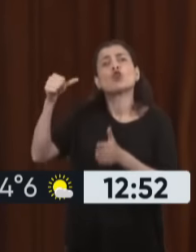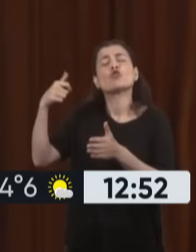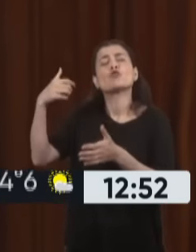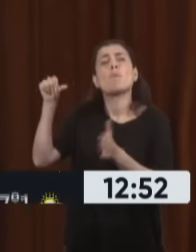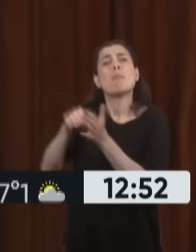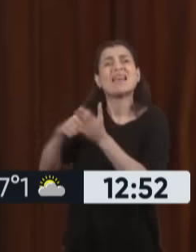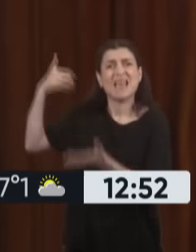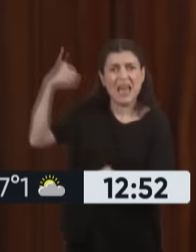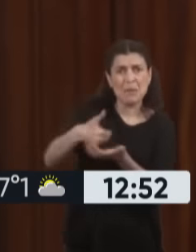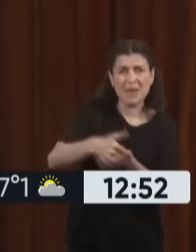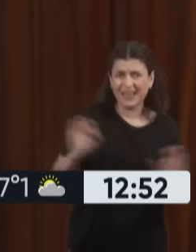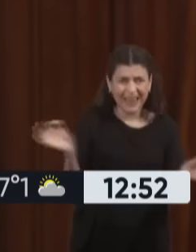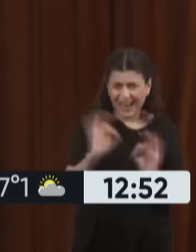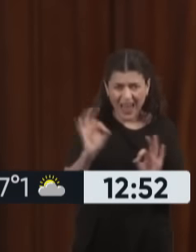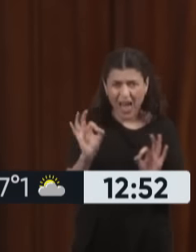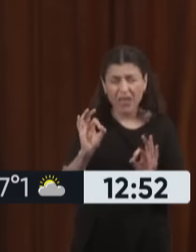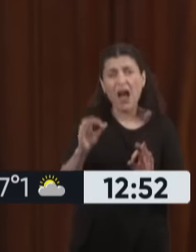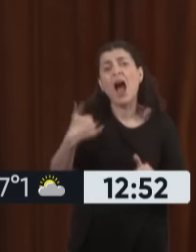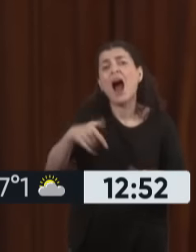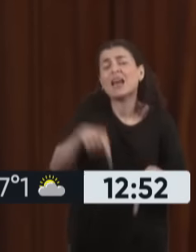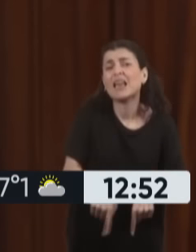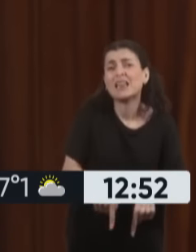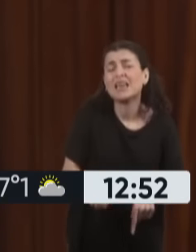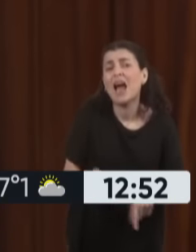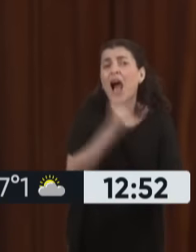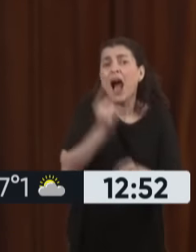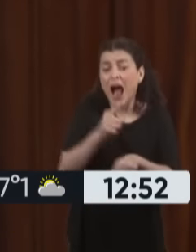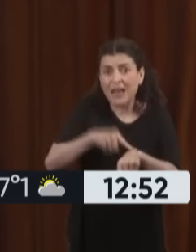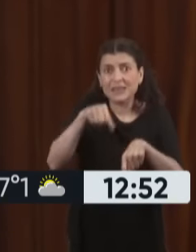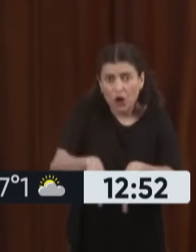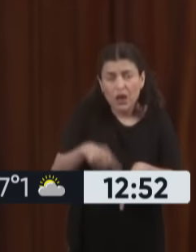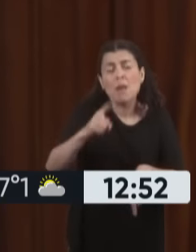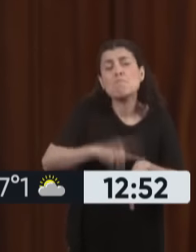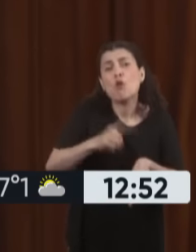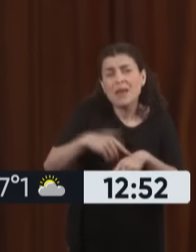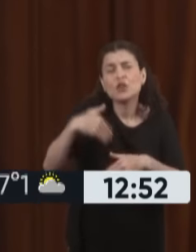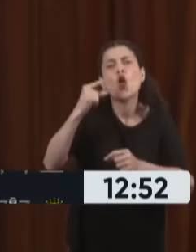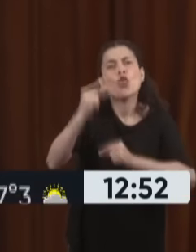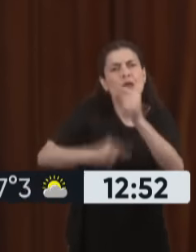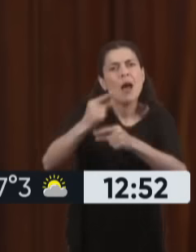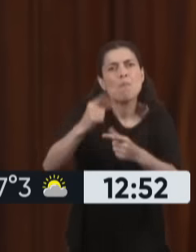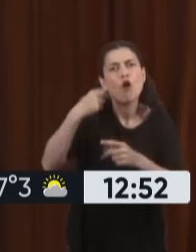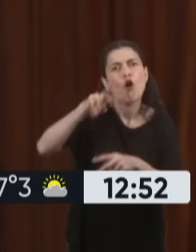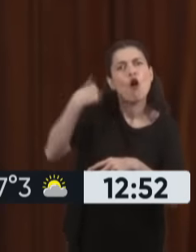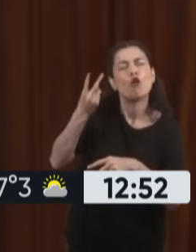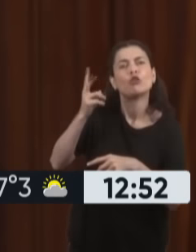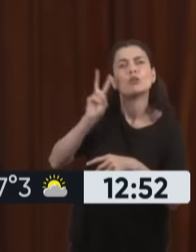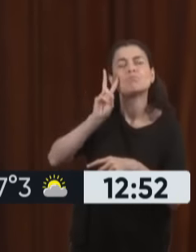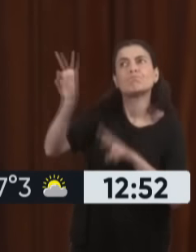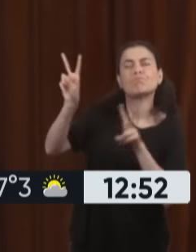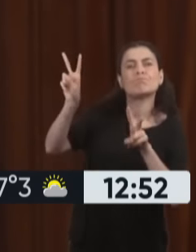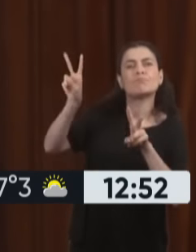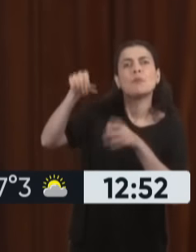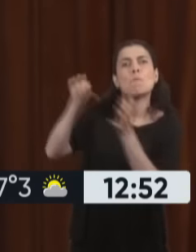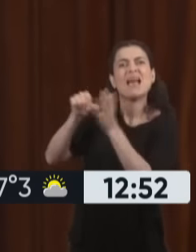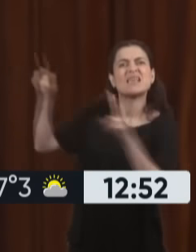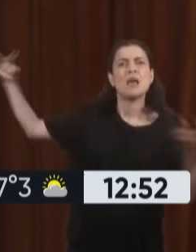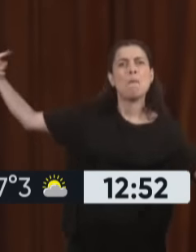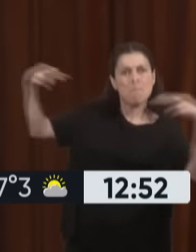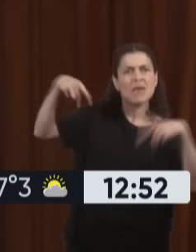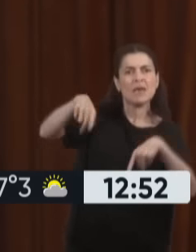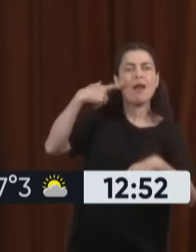de los últimos 15 años, seamos al mismo tiempo el que más unicornios per cápita tiene? Si pueden perseverar